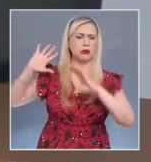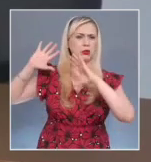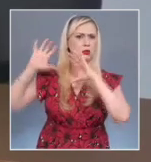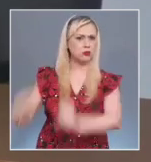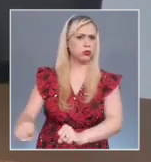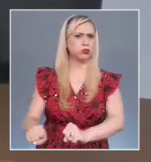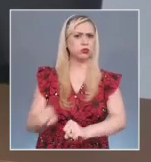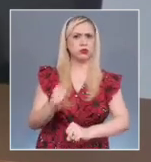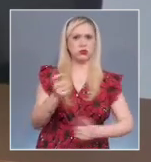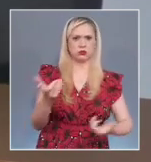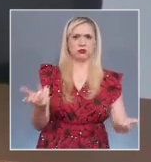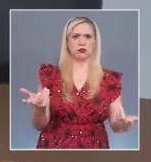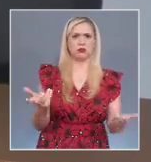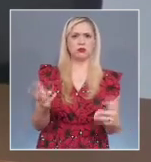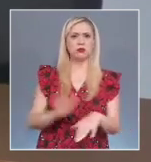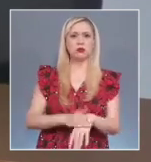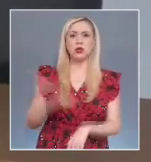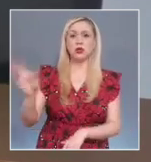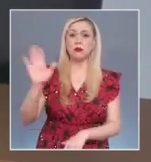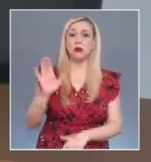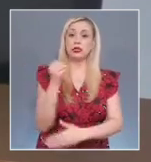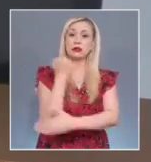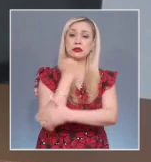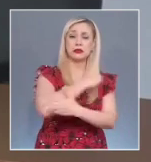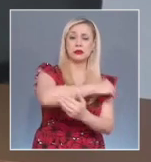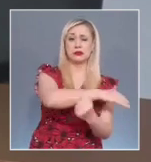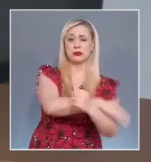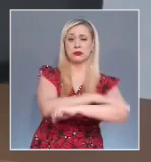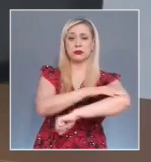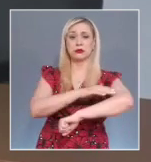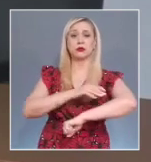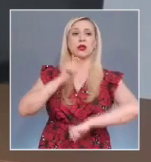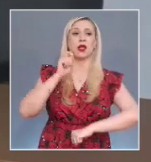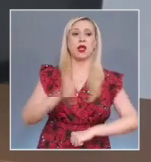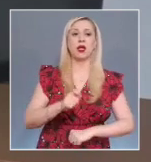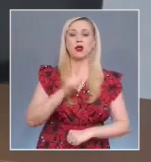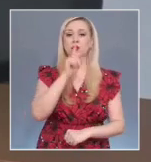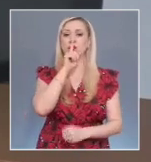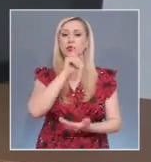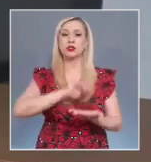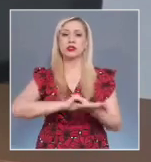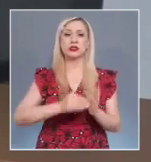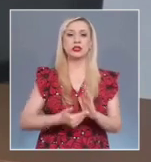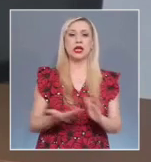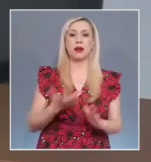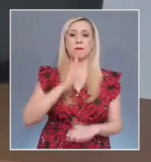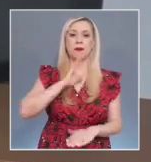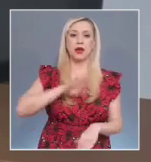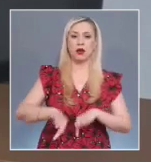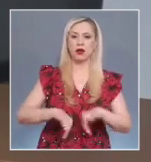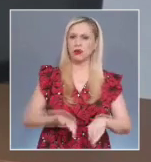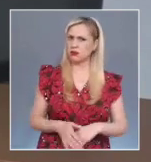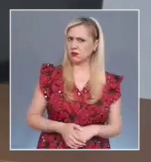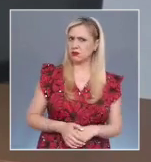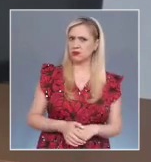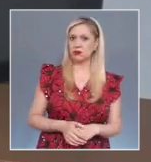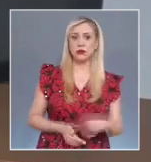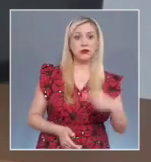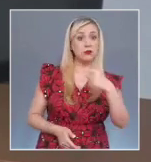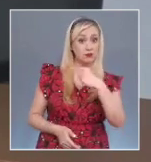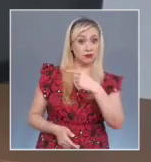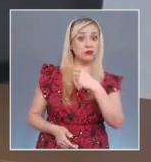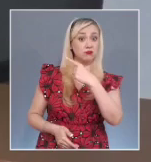proceso por delitos contra la fe pública y tráfico de influencias. Ahora le tocó a ella, compañeros,